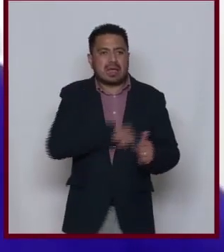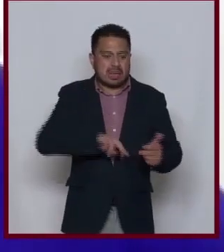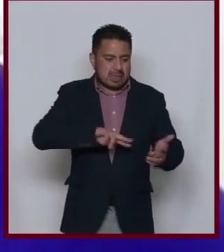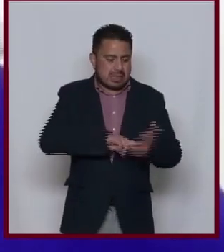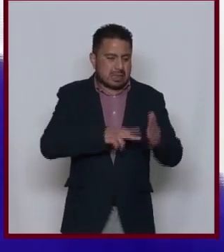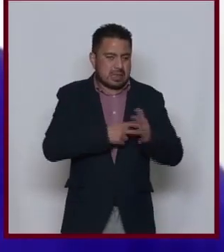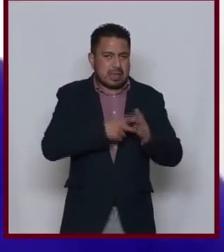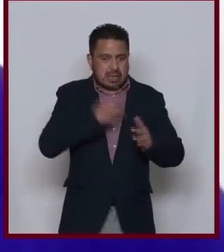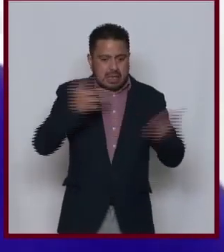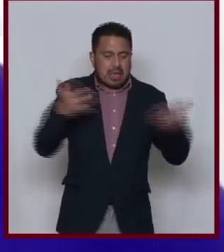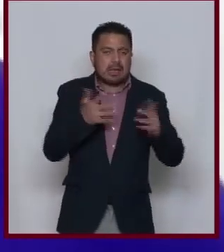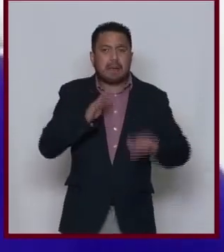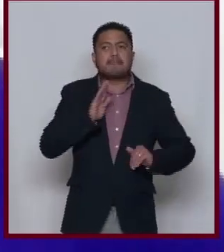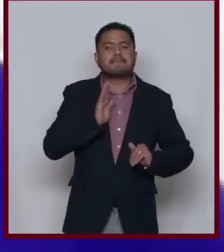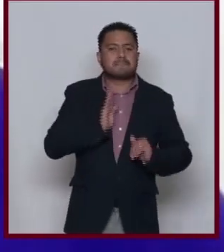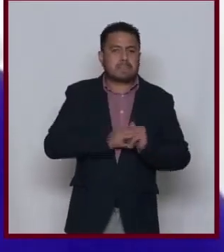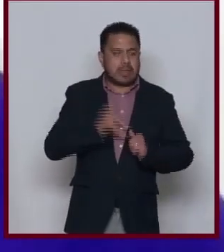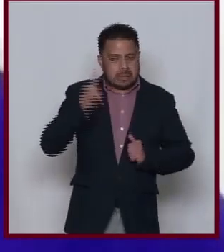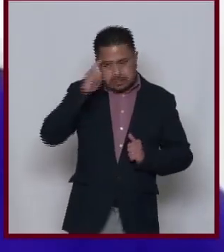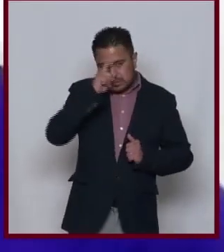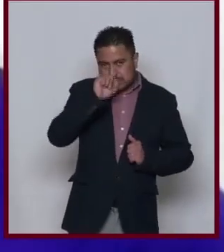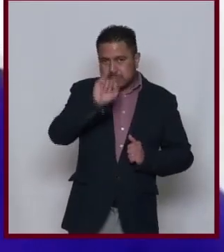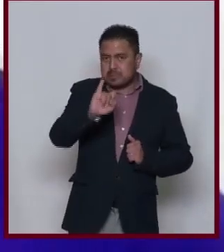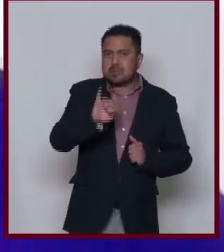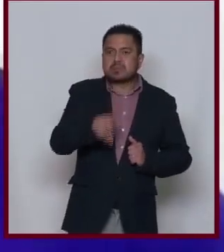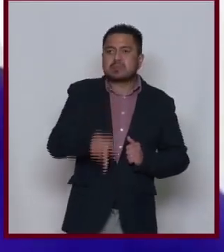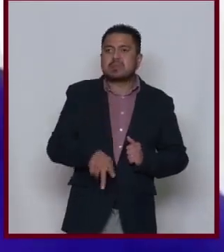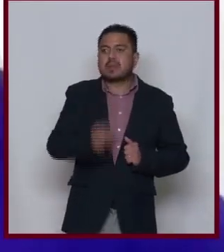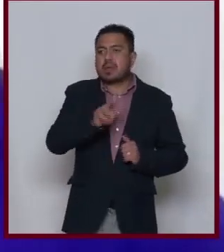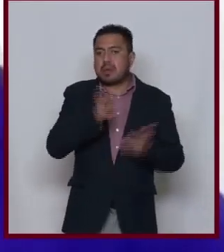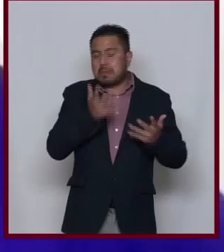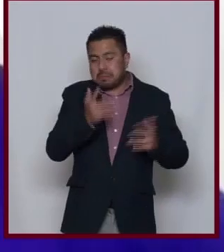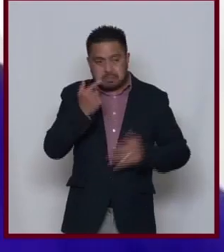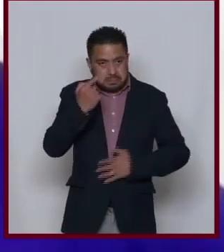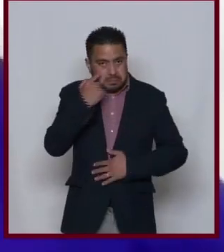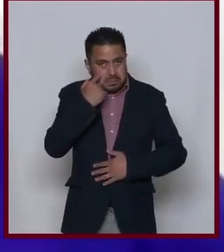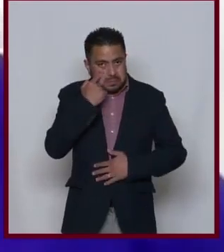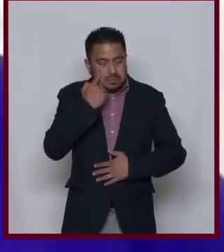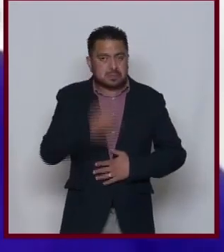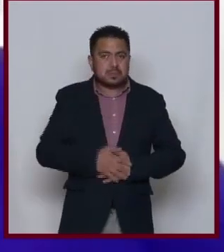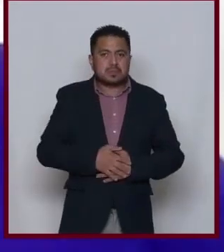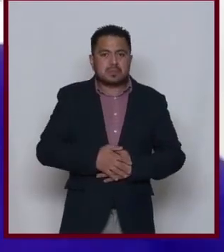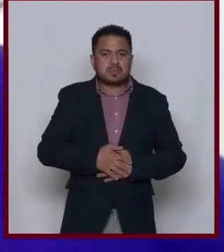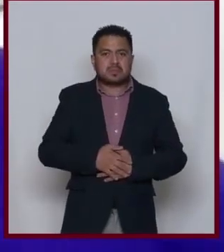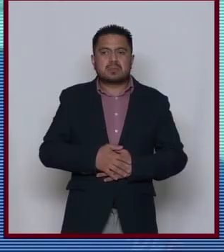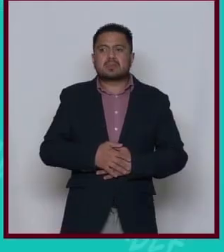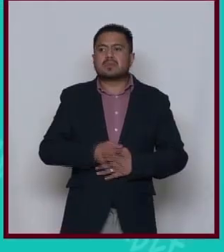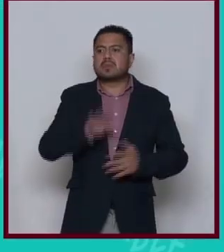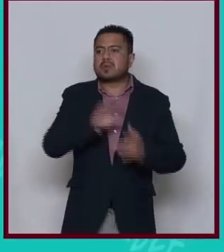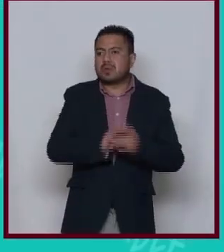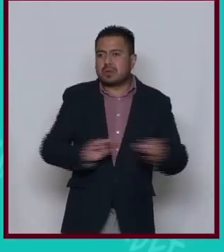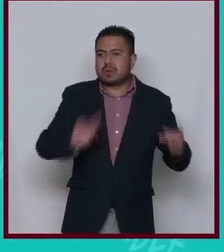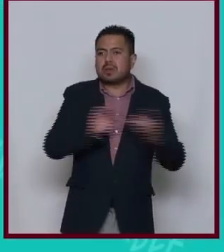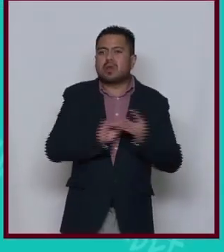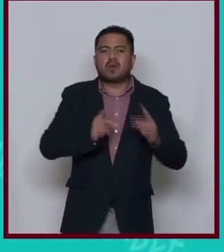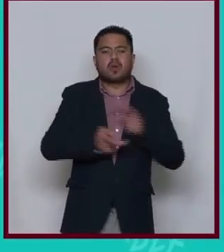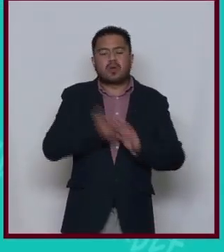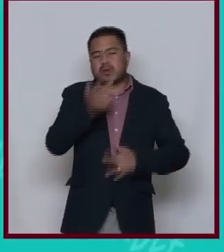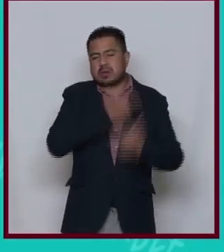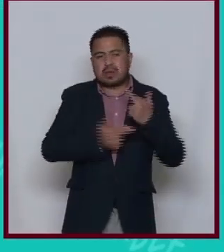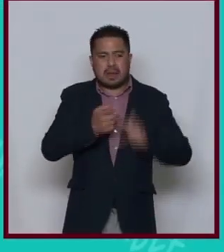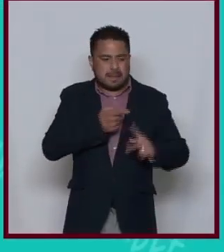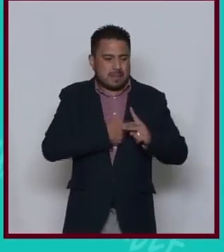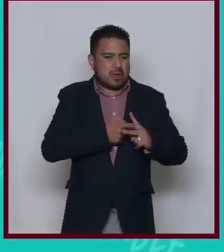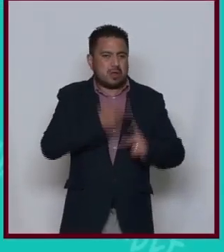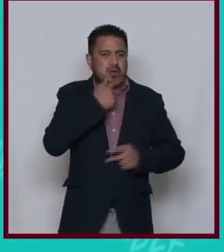ingenieril, para aplicarlo ya es más complicado, ¿no? Pero justo, bueno, retomando un matemático que